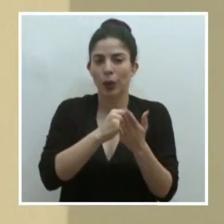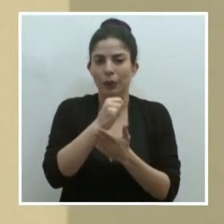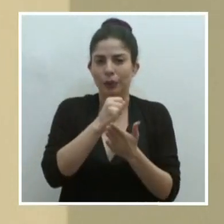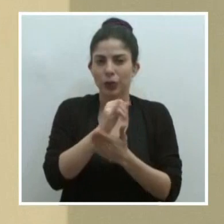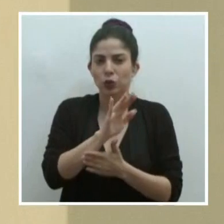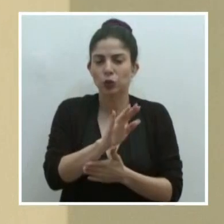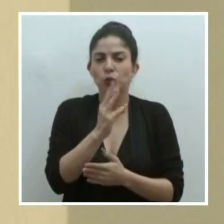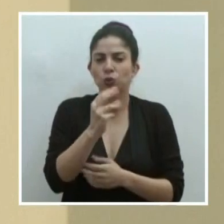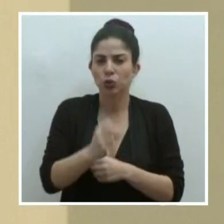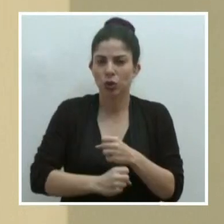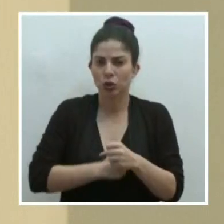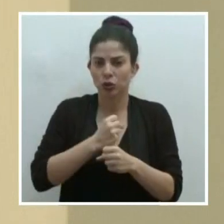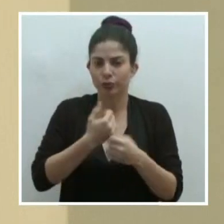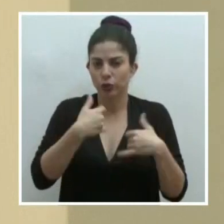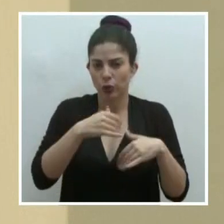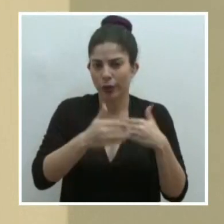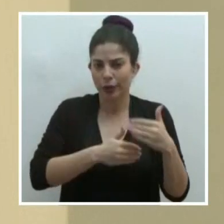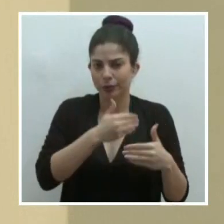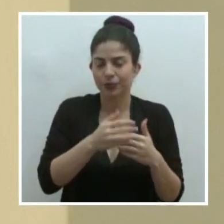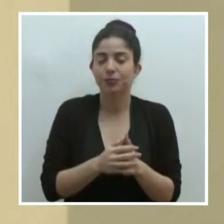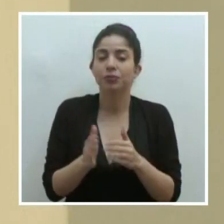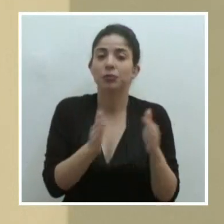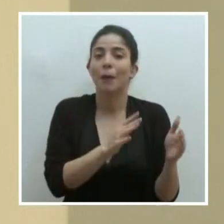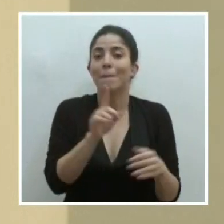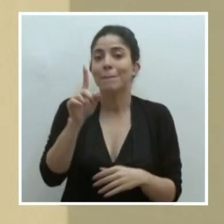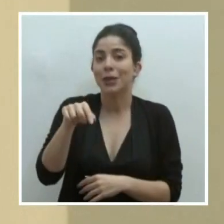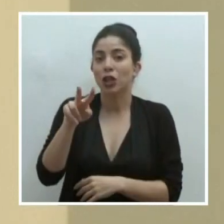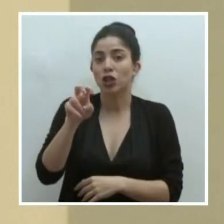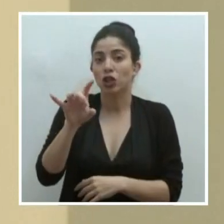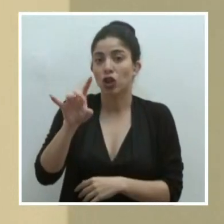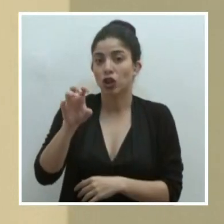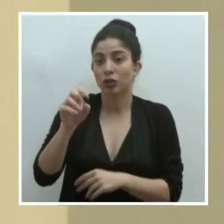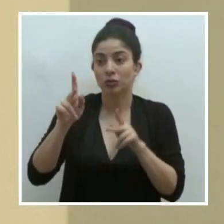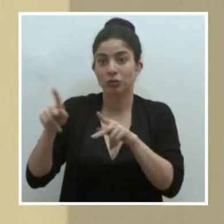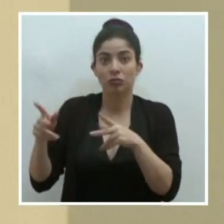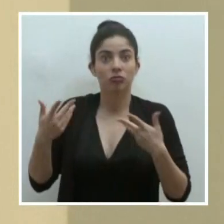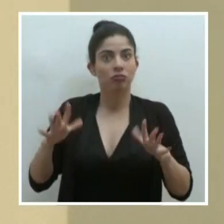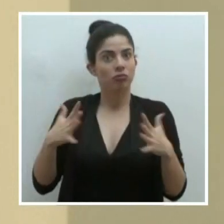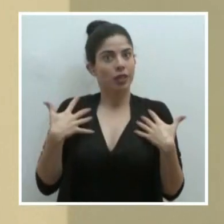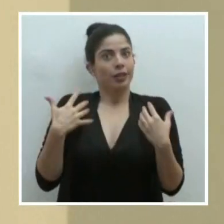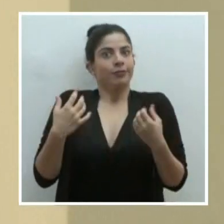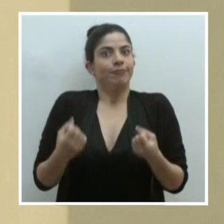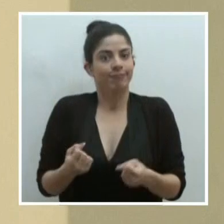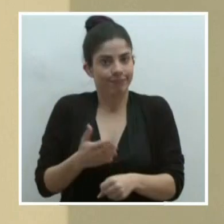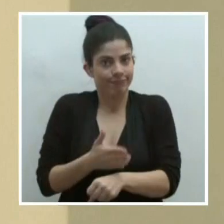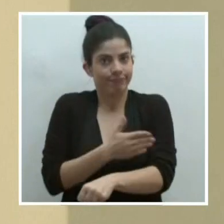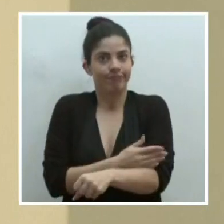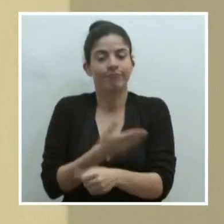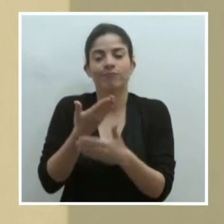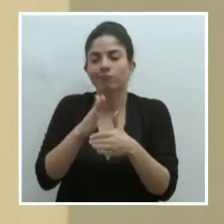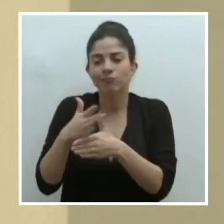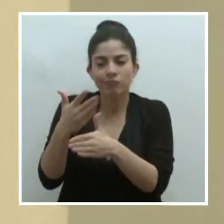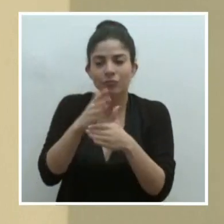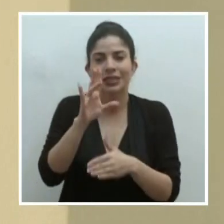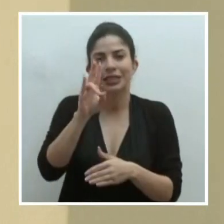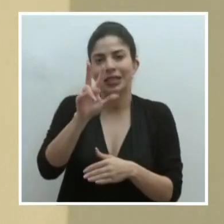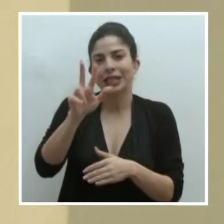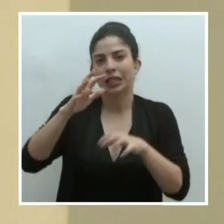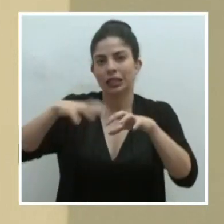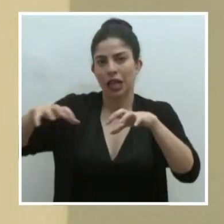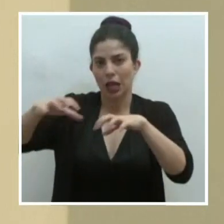investigación su edad. Se registran 1.280 personas recuperadas que están distribuidas en 73